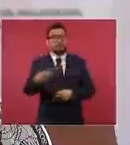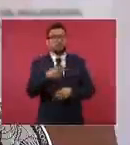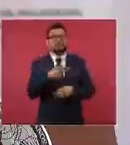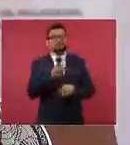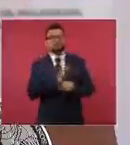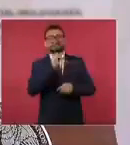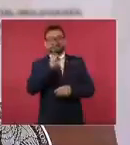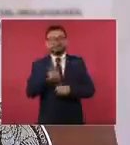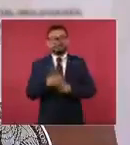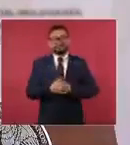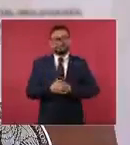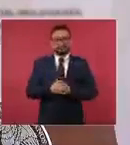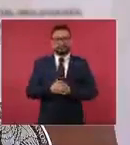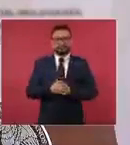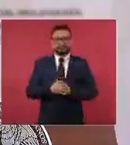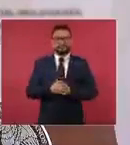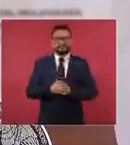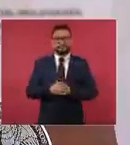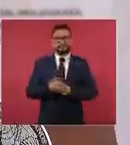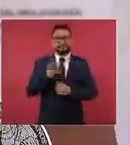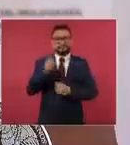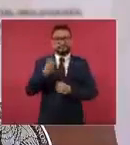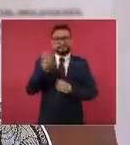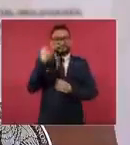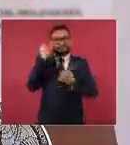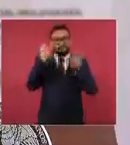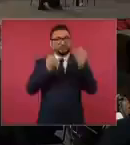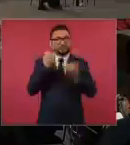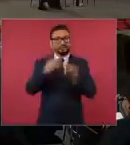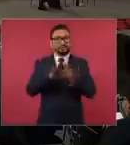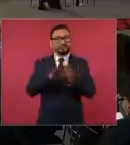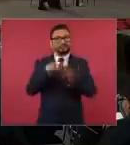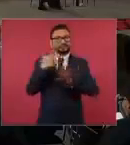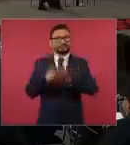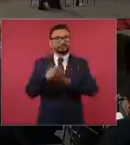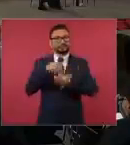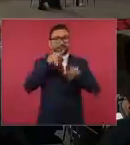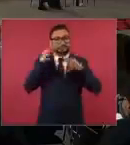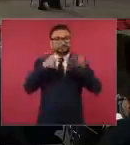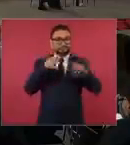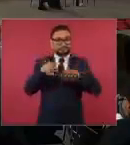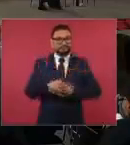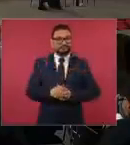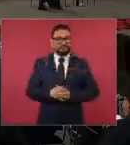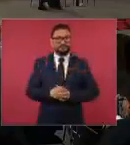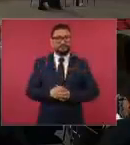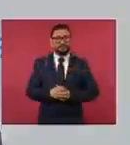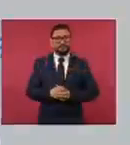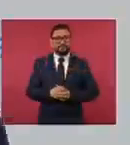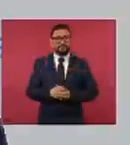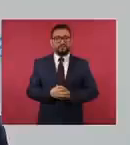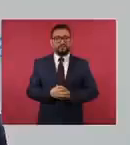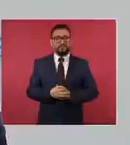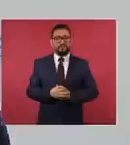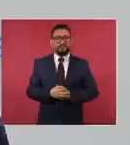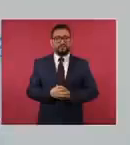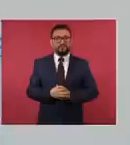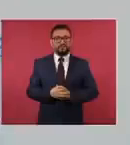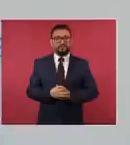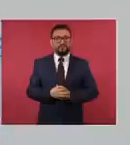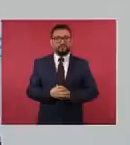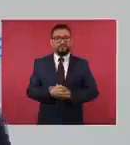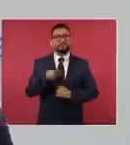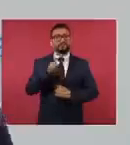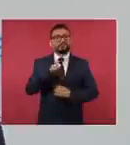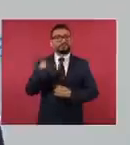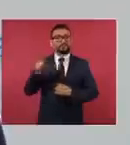imposible, es un entramado de complicidades que beneficia a quienes más dinero tienen. Eso no es ningún secreto, y eso es lo